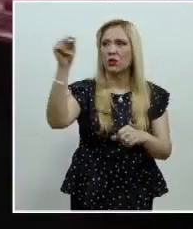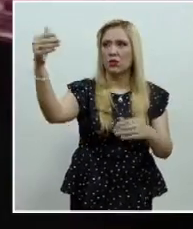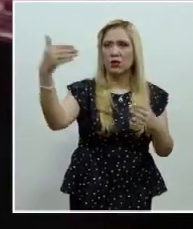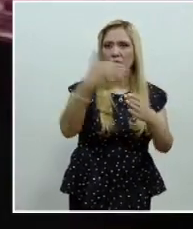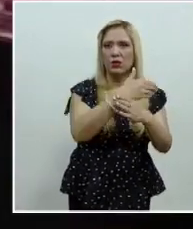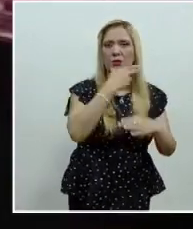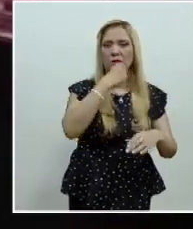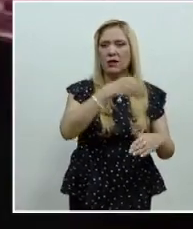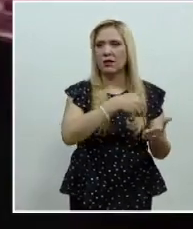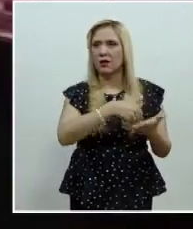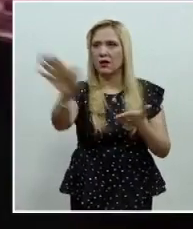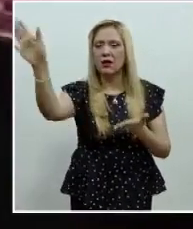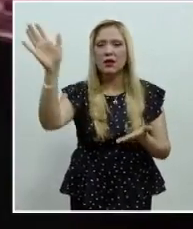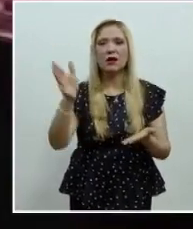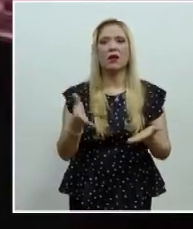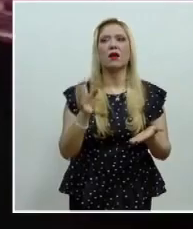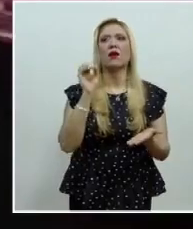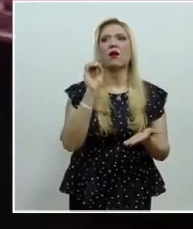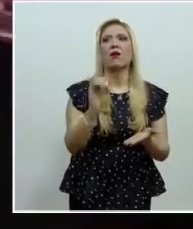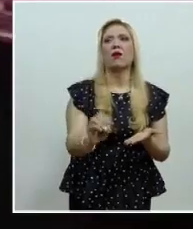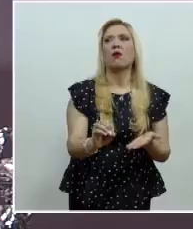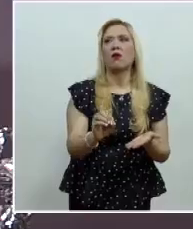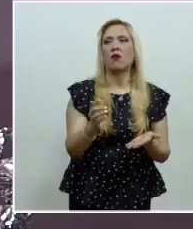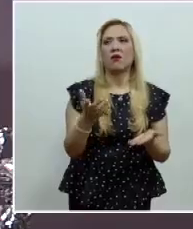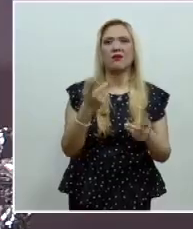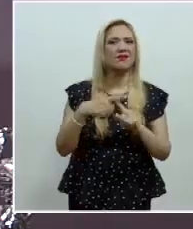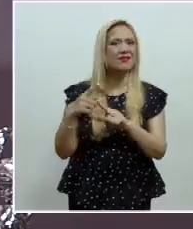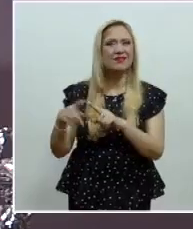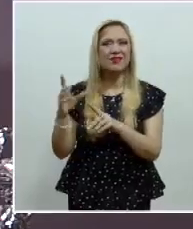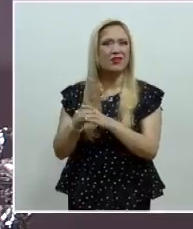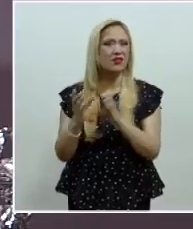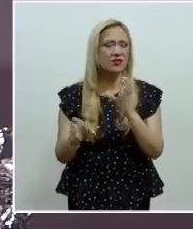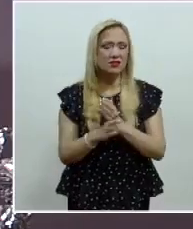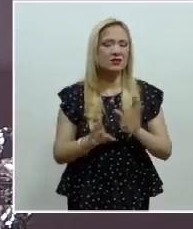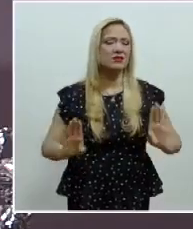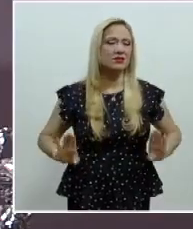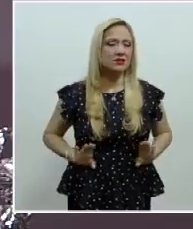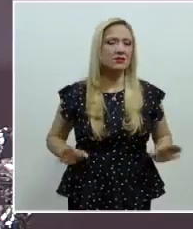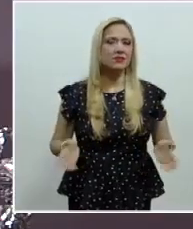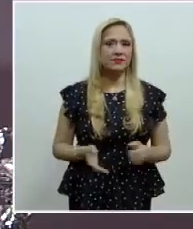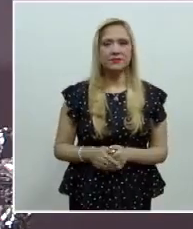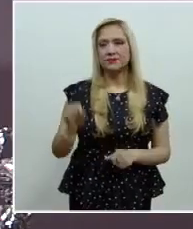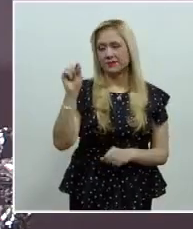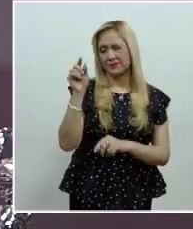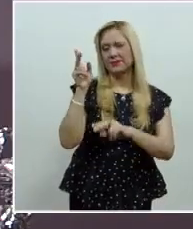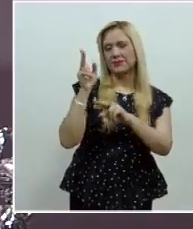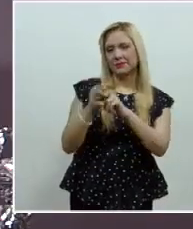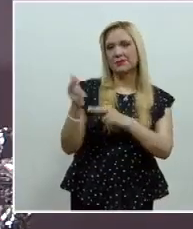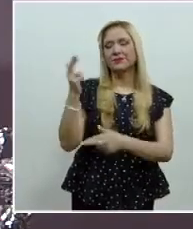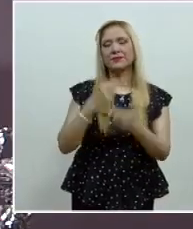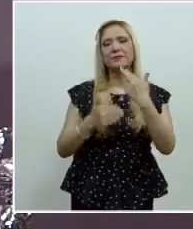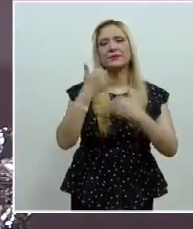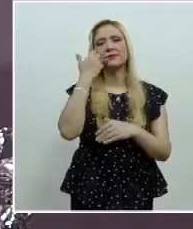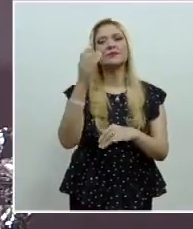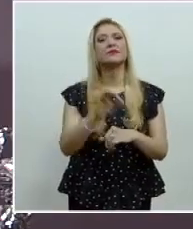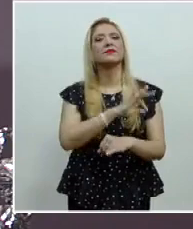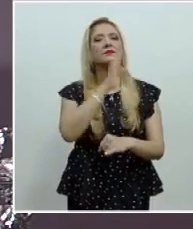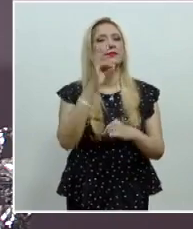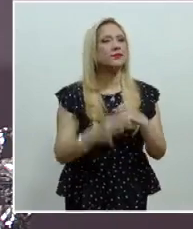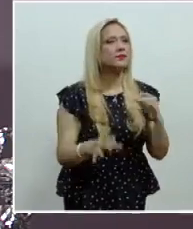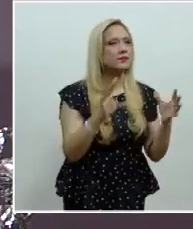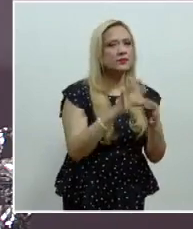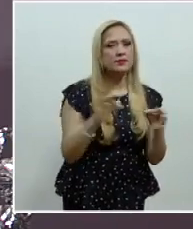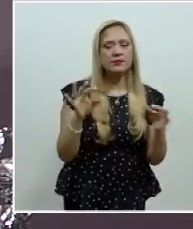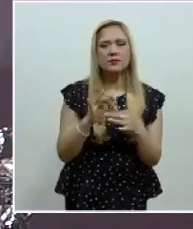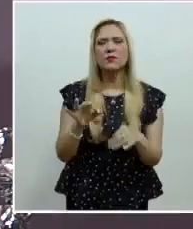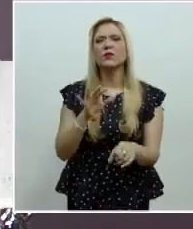riesgo las medidas de protección adecuadas, ¿no? Vamos a hacer una pausa y de regreso quisiera que nos comentaran cuál es